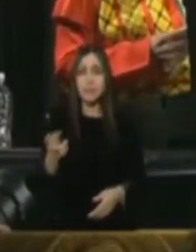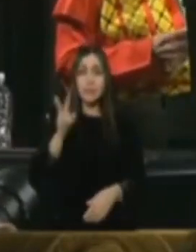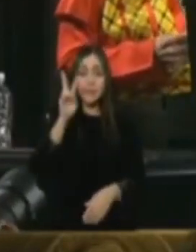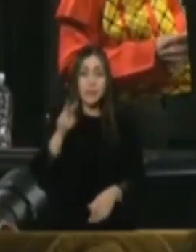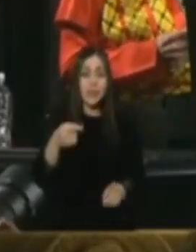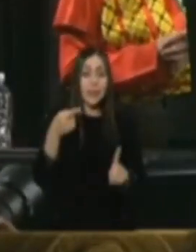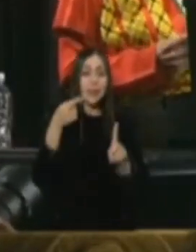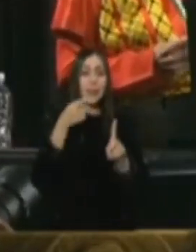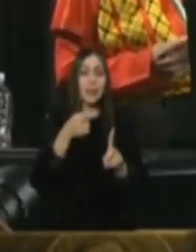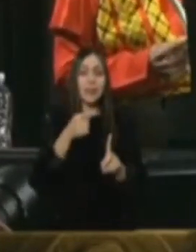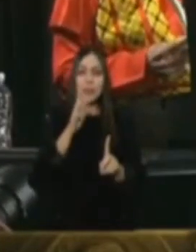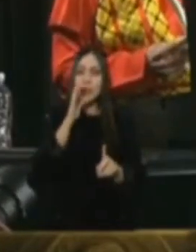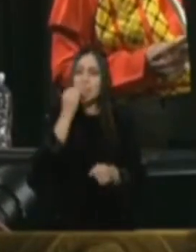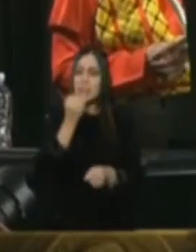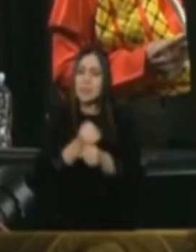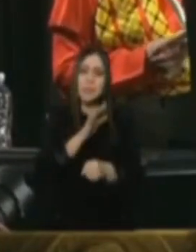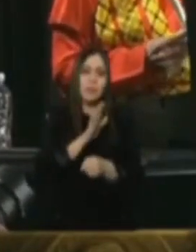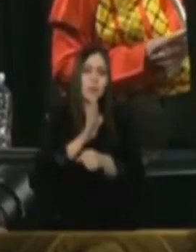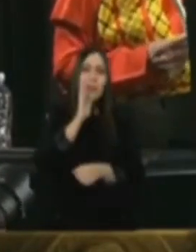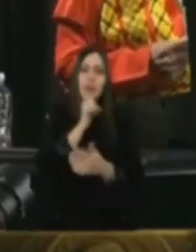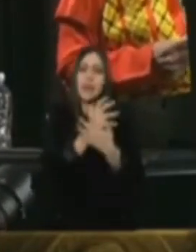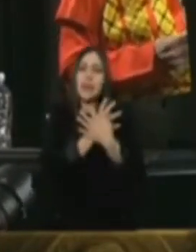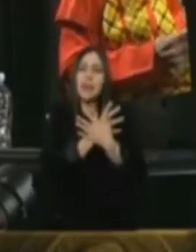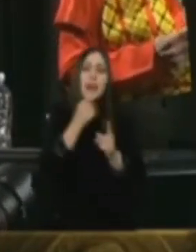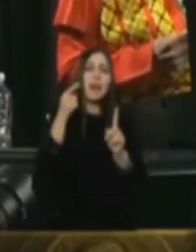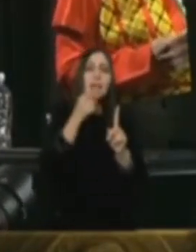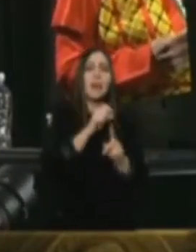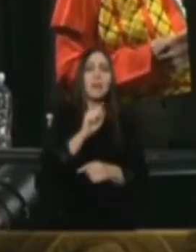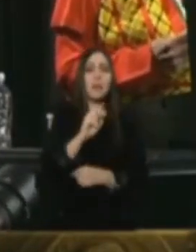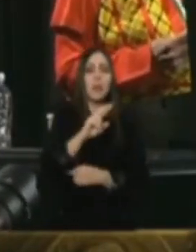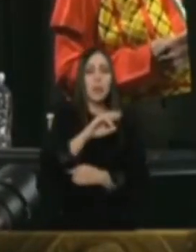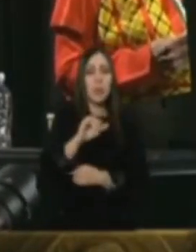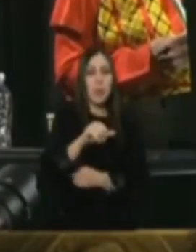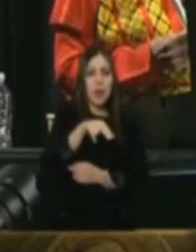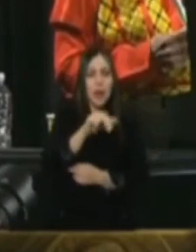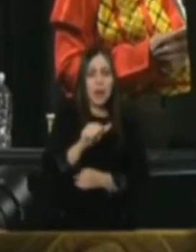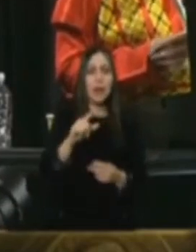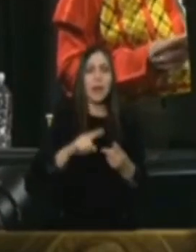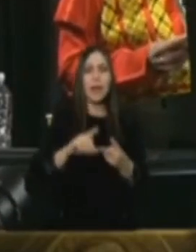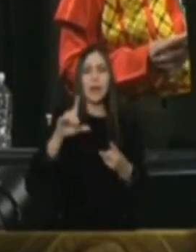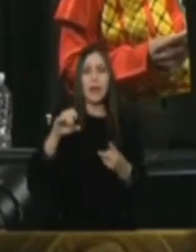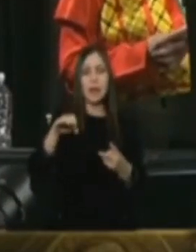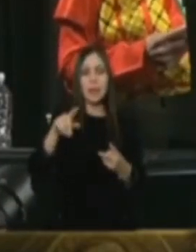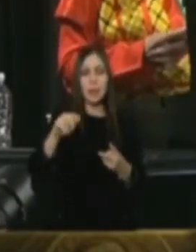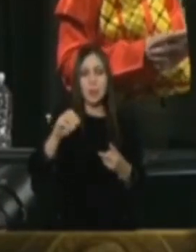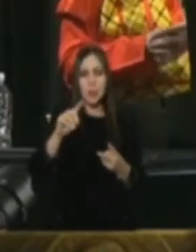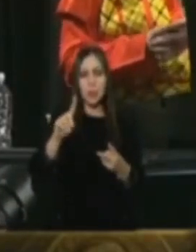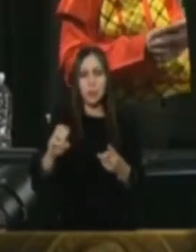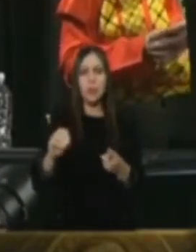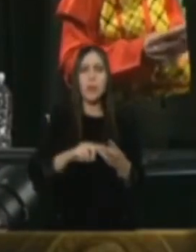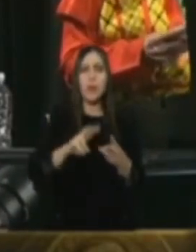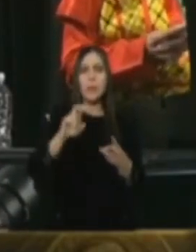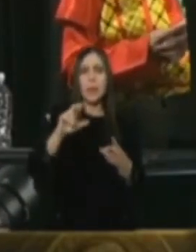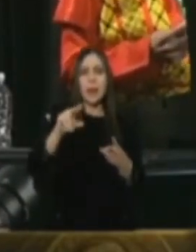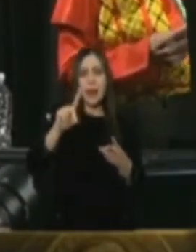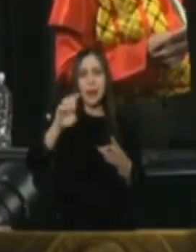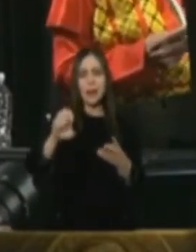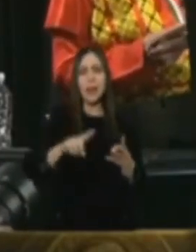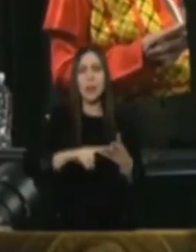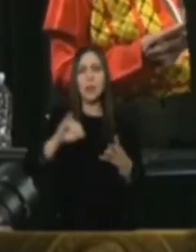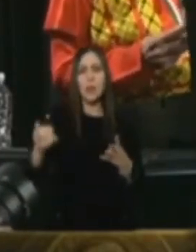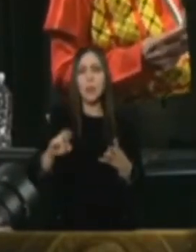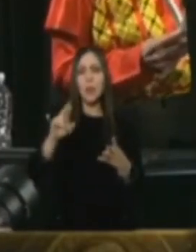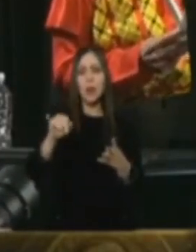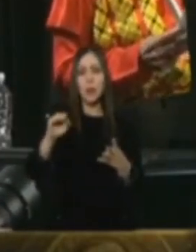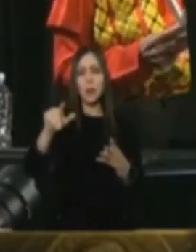Cruz, a José Clemente Orozco, a Ramón López Velarde, a Juan Rulfo, a Francisco